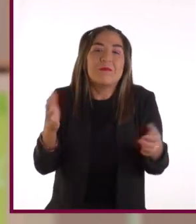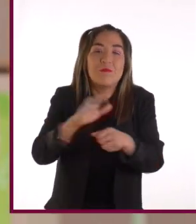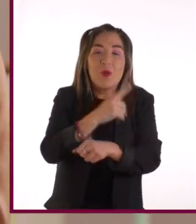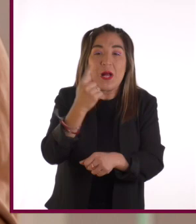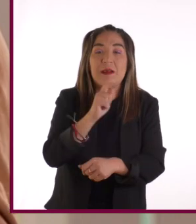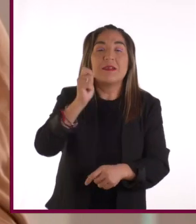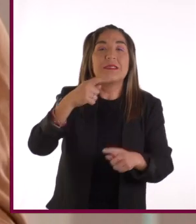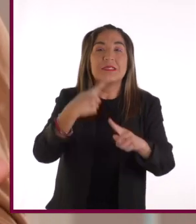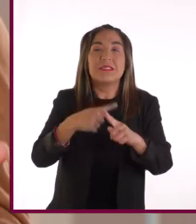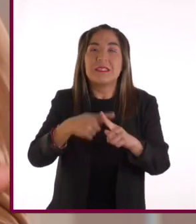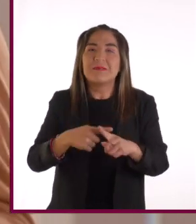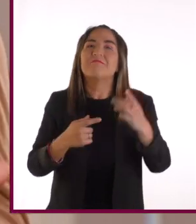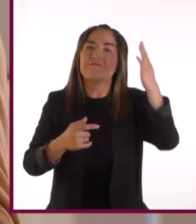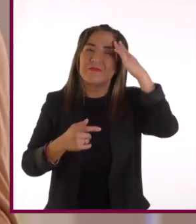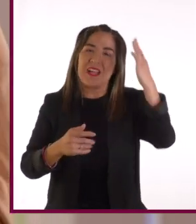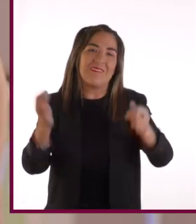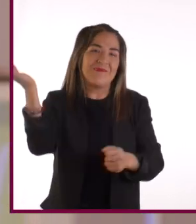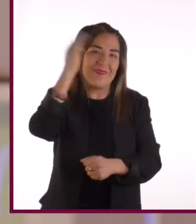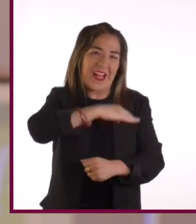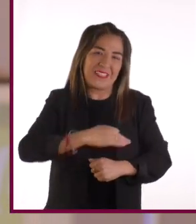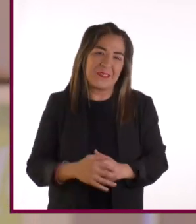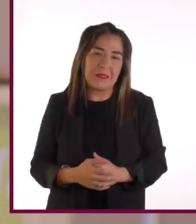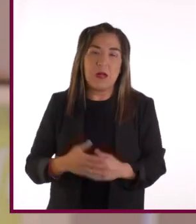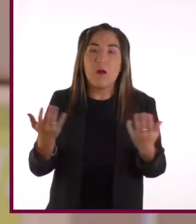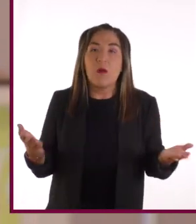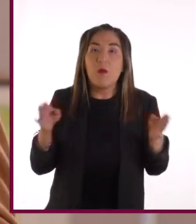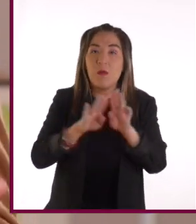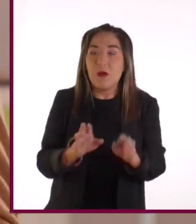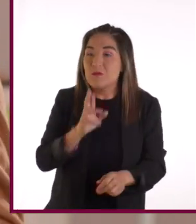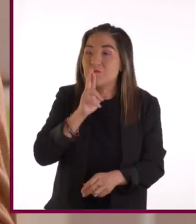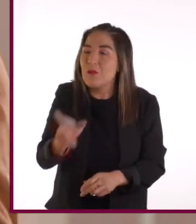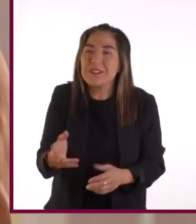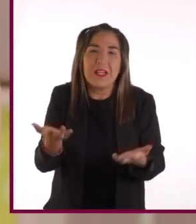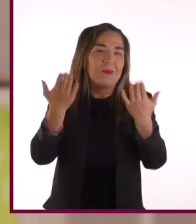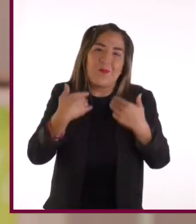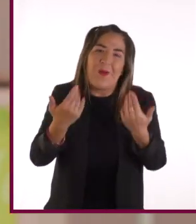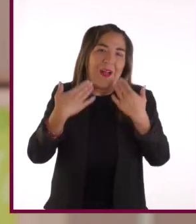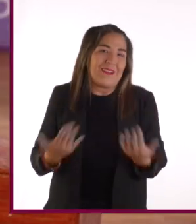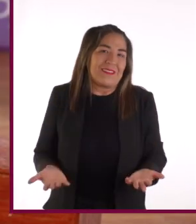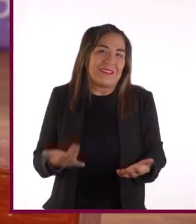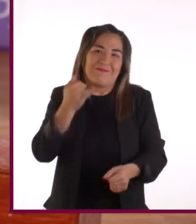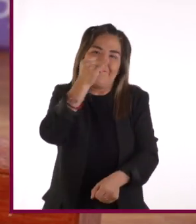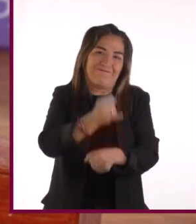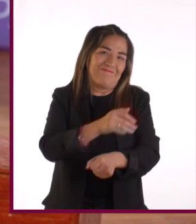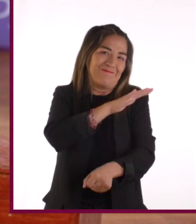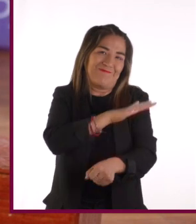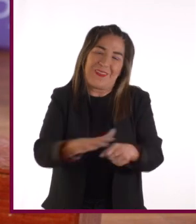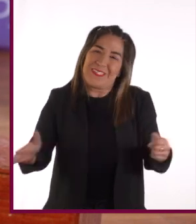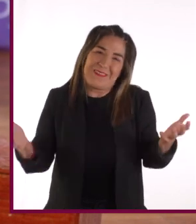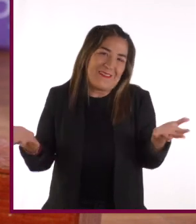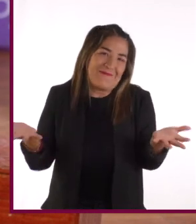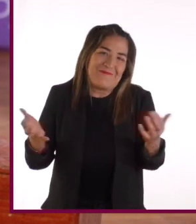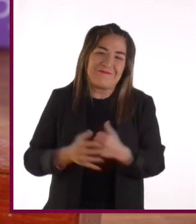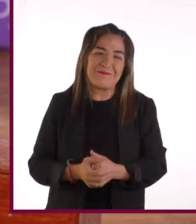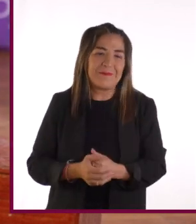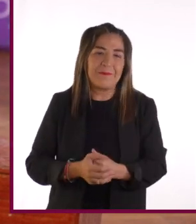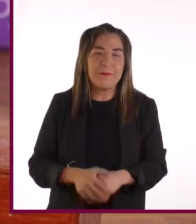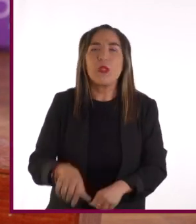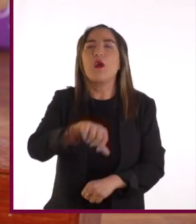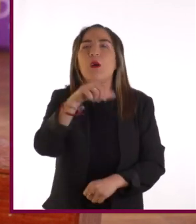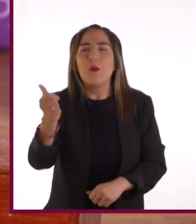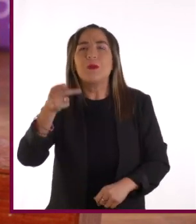contestada, porque una de sus premisas es falsa. No existe una respuesta a esta pregunta. Es imposible,